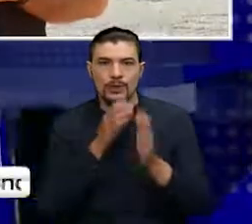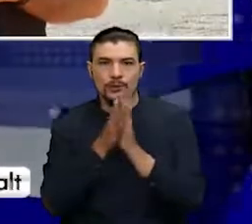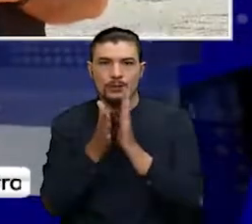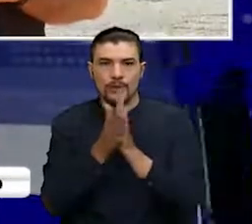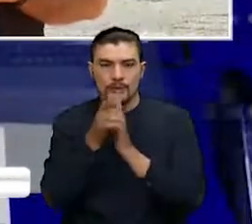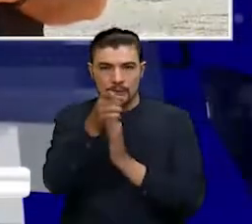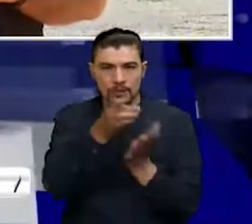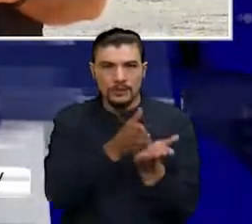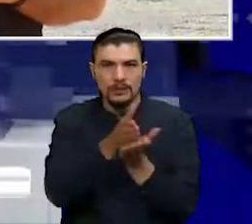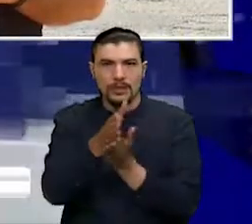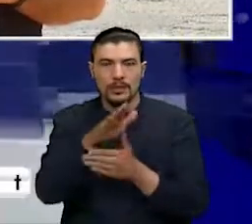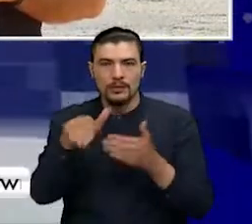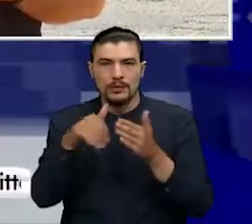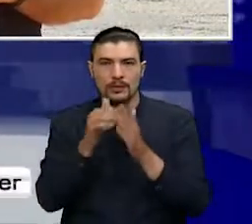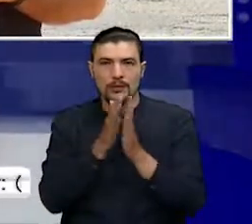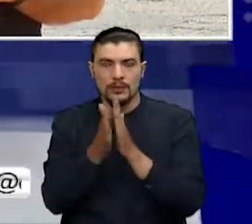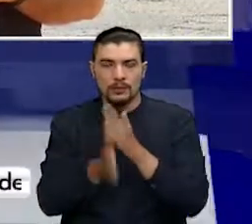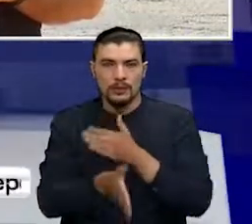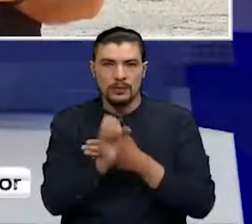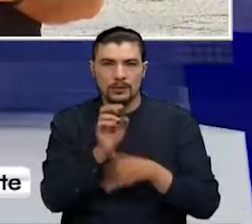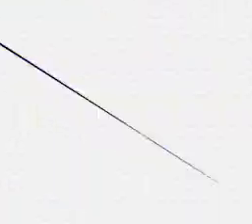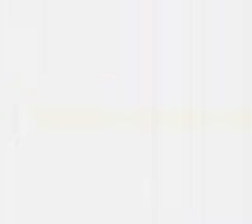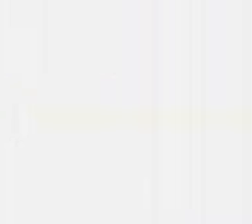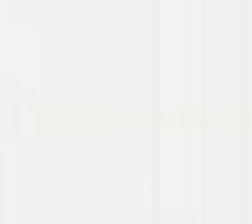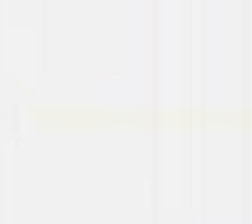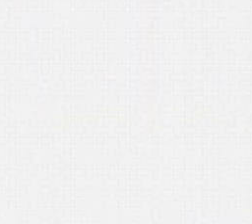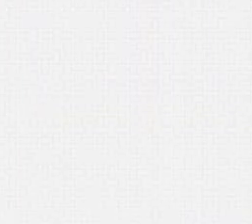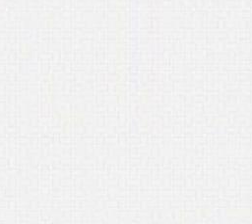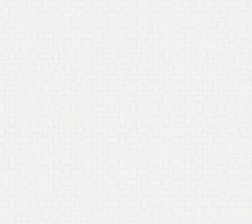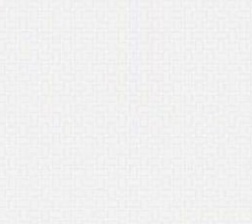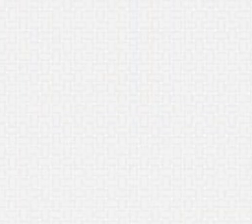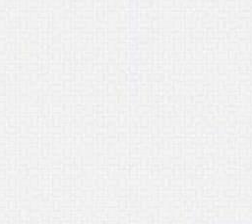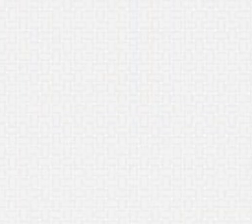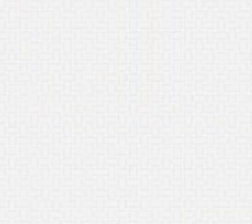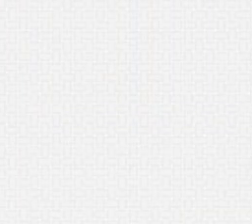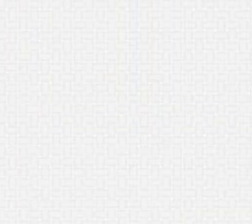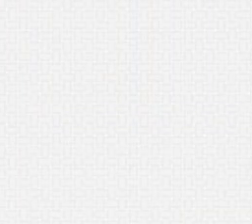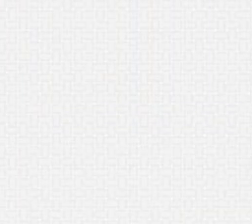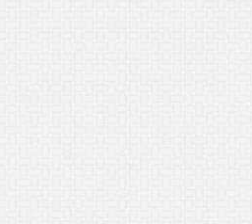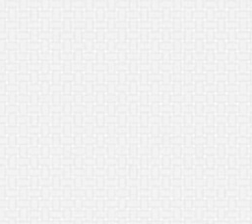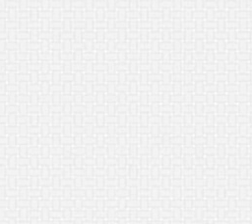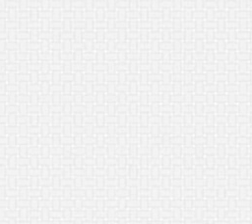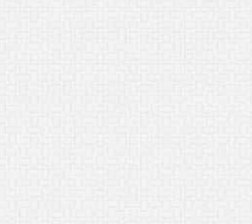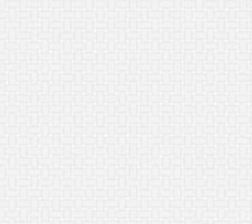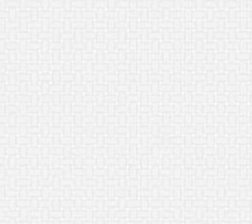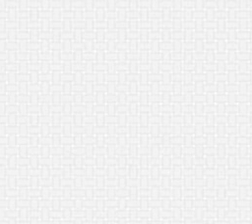Sigan ustedes con más Oriente Noticias. Muy buenas tardes. Canaltro.com